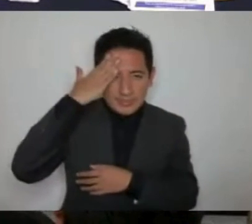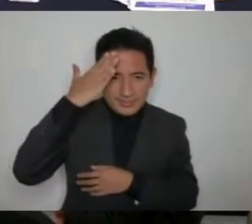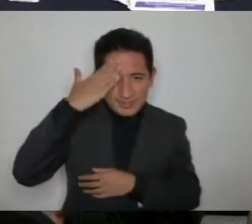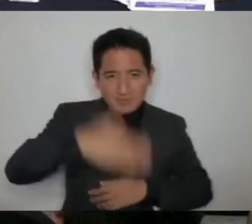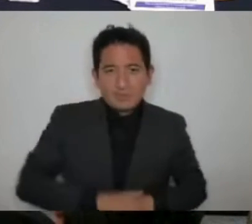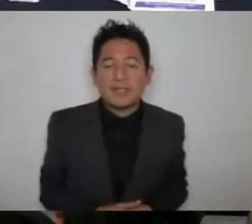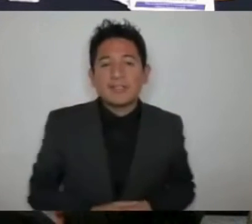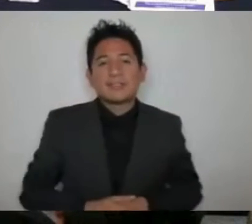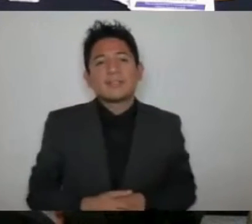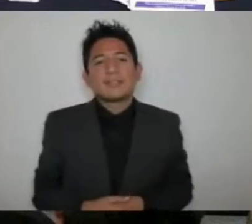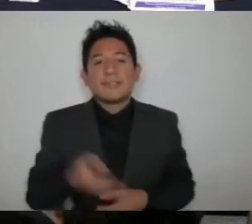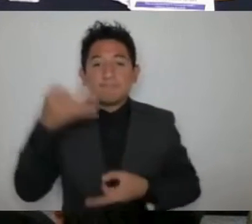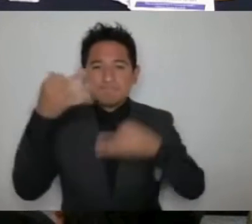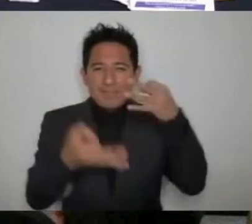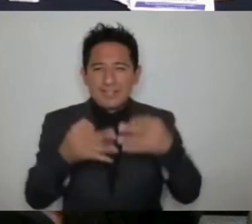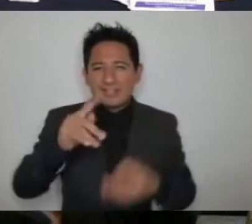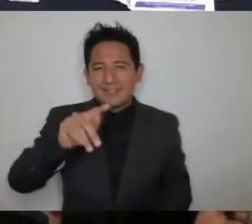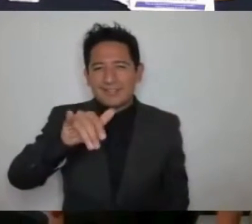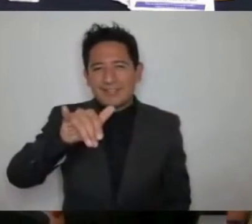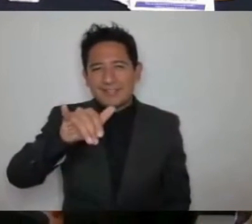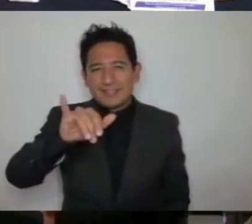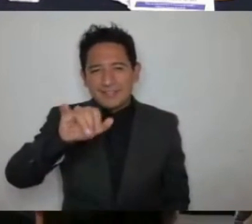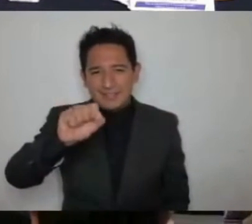por este espacio Buena